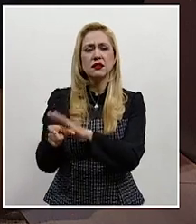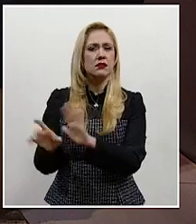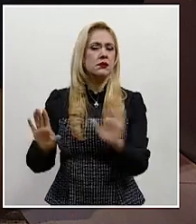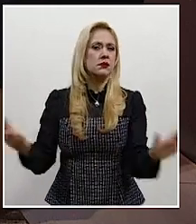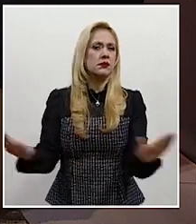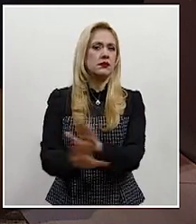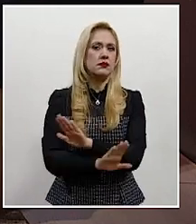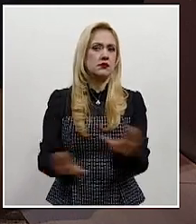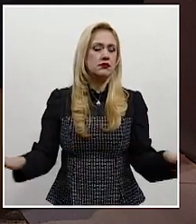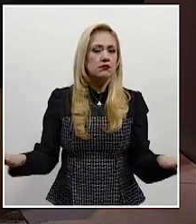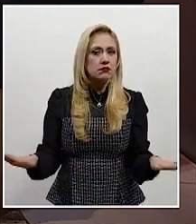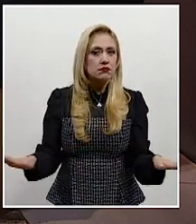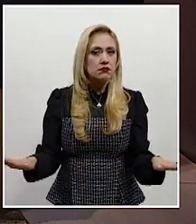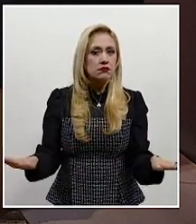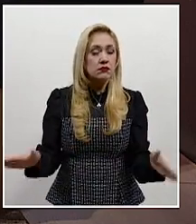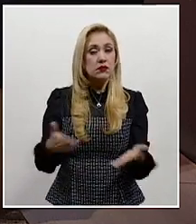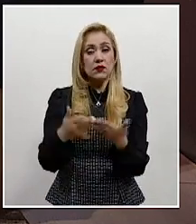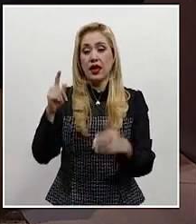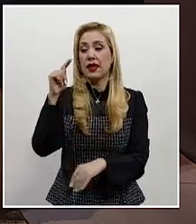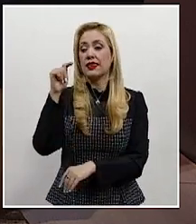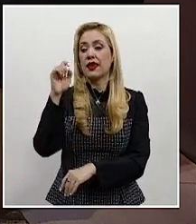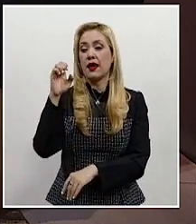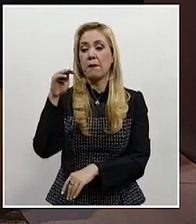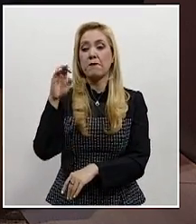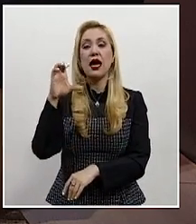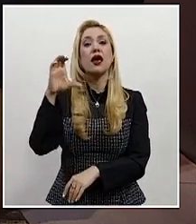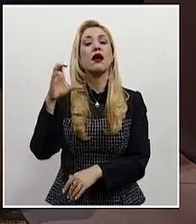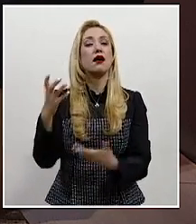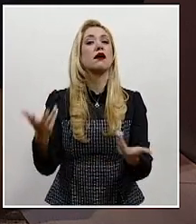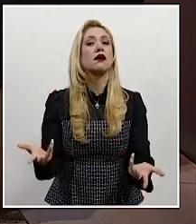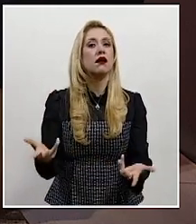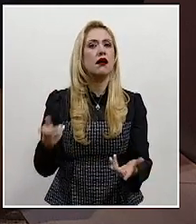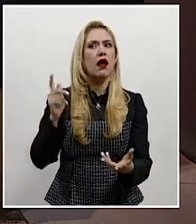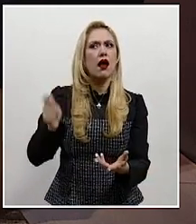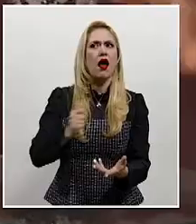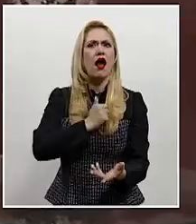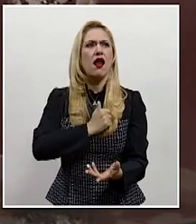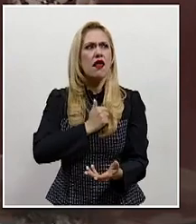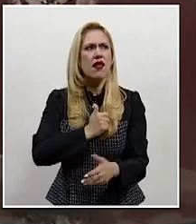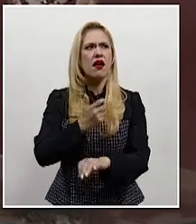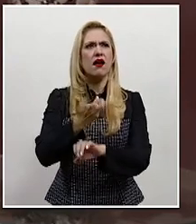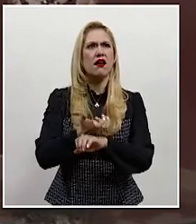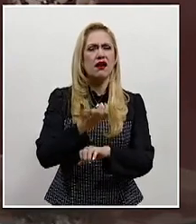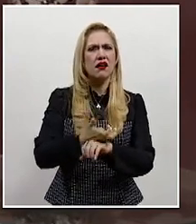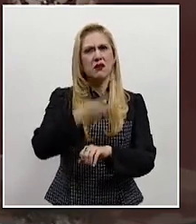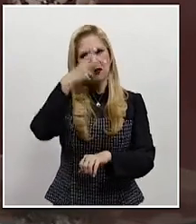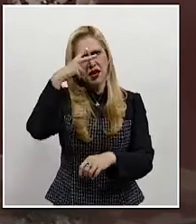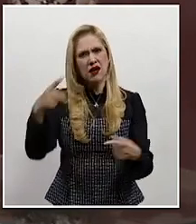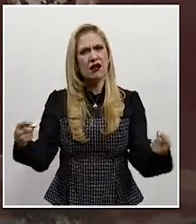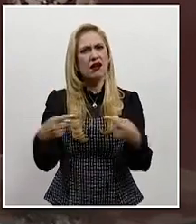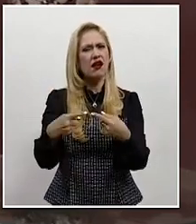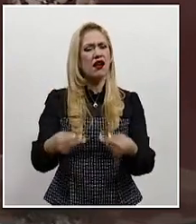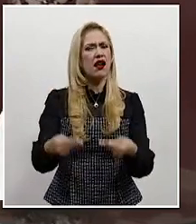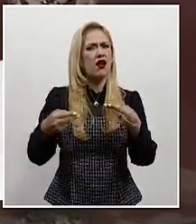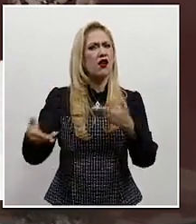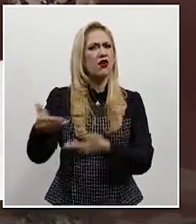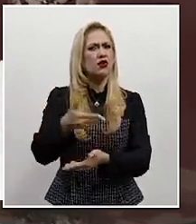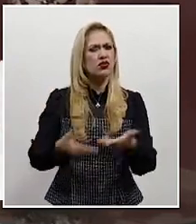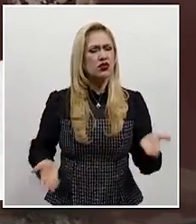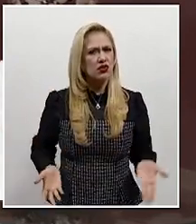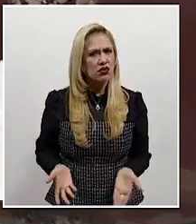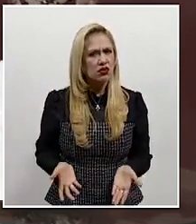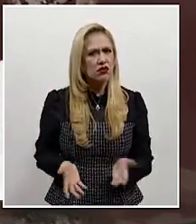senadora, ¿qué pasa? ¿El T-MEC qué impacto o qué influencia tuvo para lograr esta reforma? Bueno, sin duda alguna tenemos